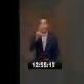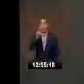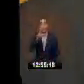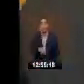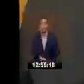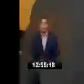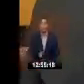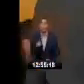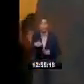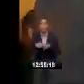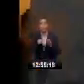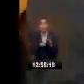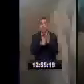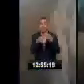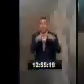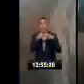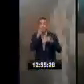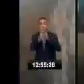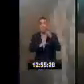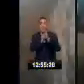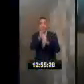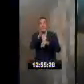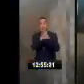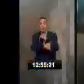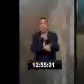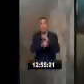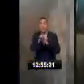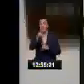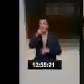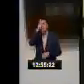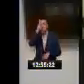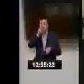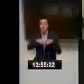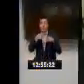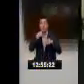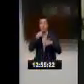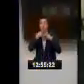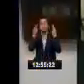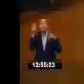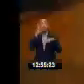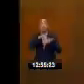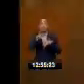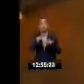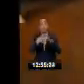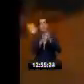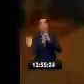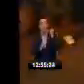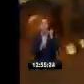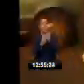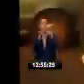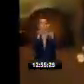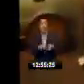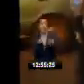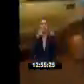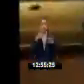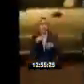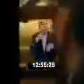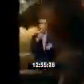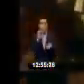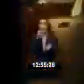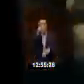Y es que hasta que el Ministerio de Relaciones Exteriores de ese país no se pronuncie sobre la resolución del pedido de refugio solicitado a inicios